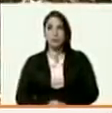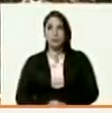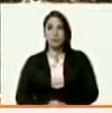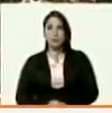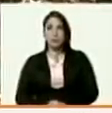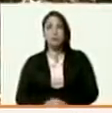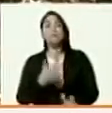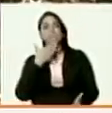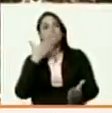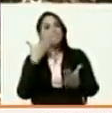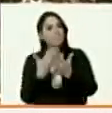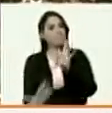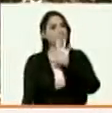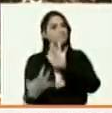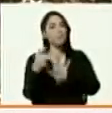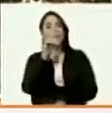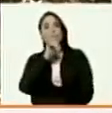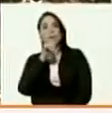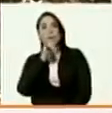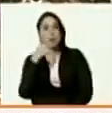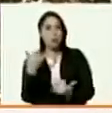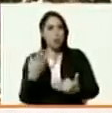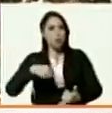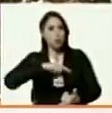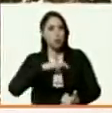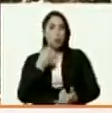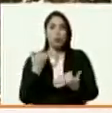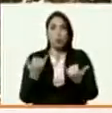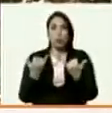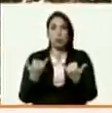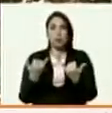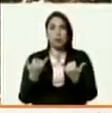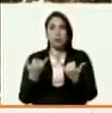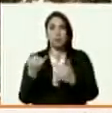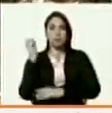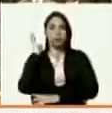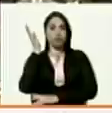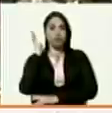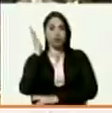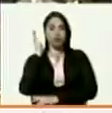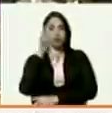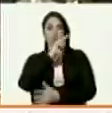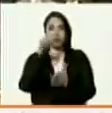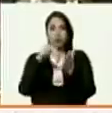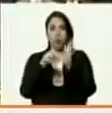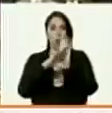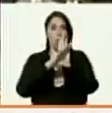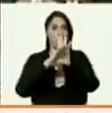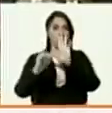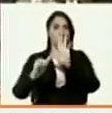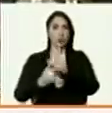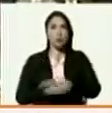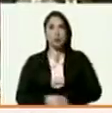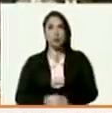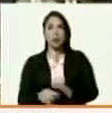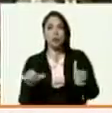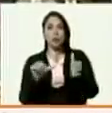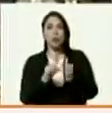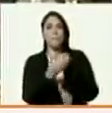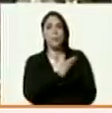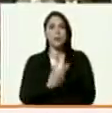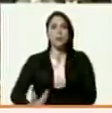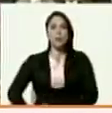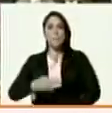Así es, gracias por este contacto informativo que lo establecemos hasta ahora desde el hemiciclo protocolar de la Asamblea Nacional Constituyente, donde el presidente del